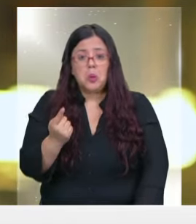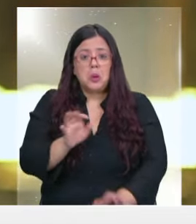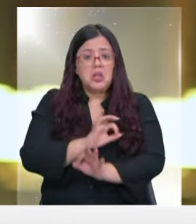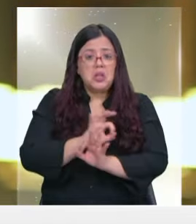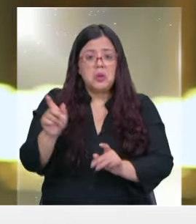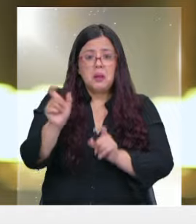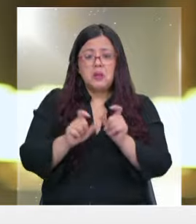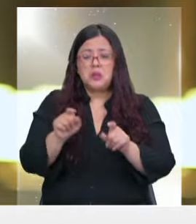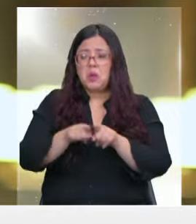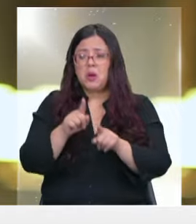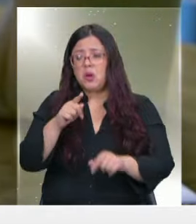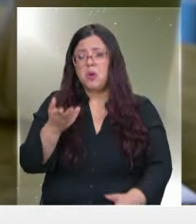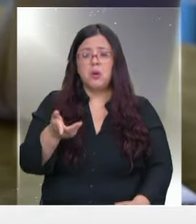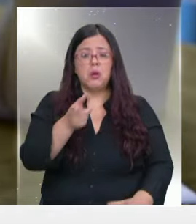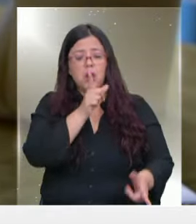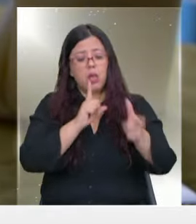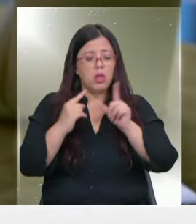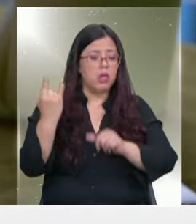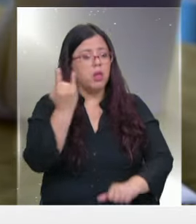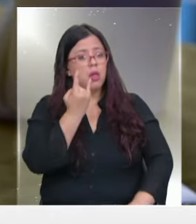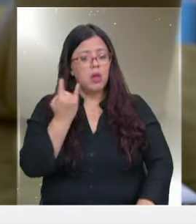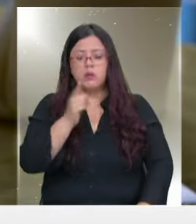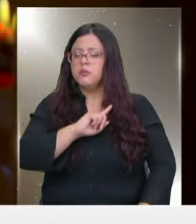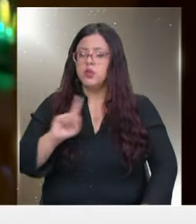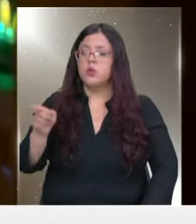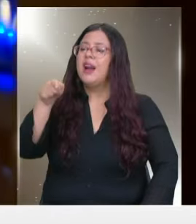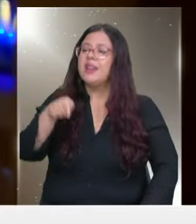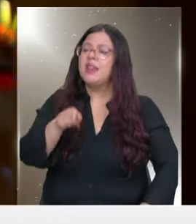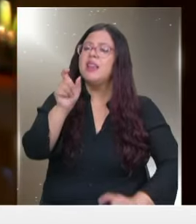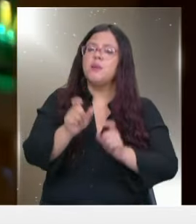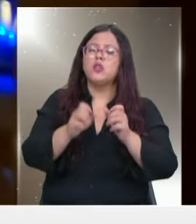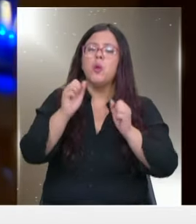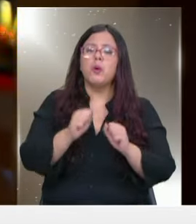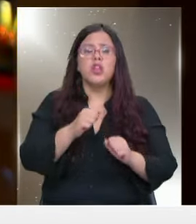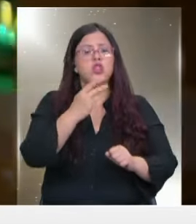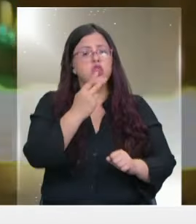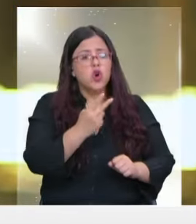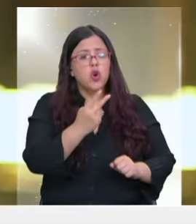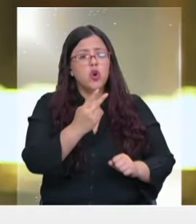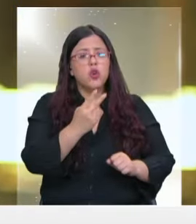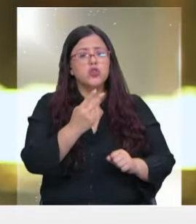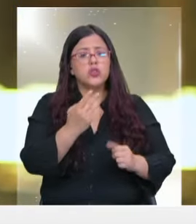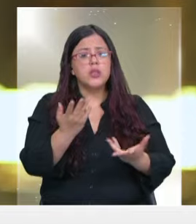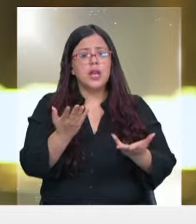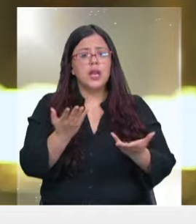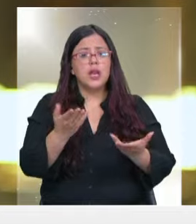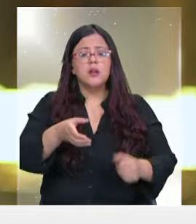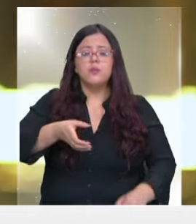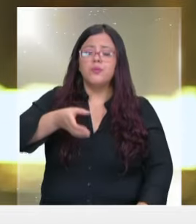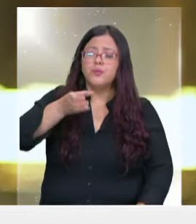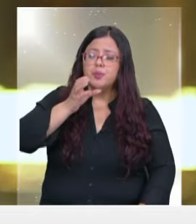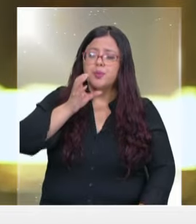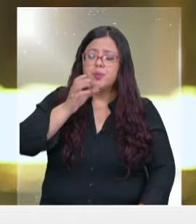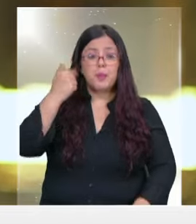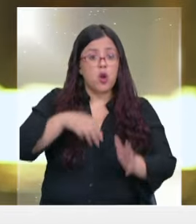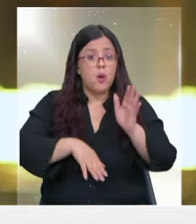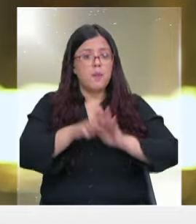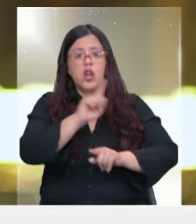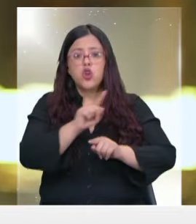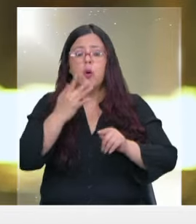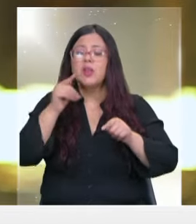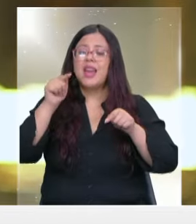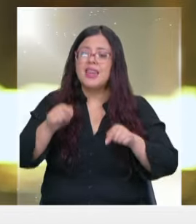salido en estado etílico y acá. Acá la persona puede tomar dos catedrales más, no puede tomar porque acá se vende